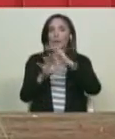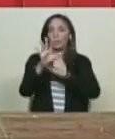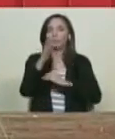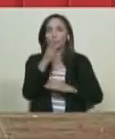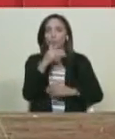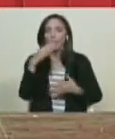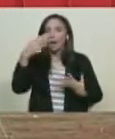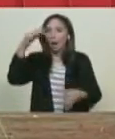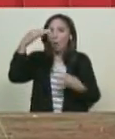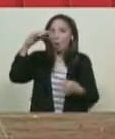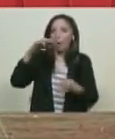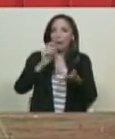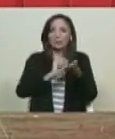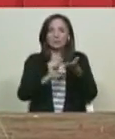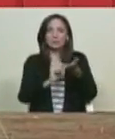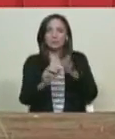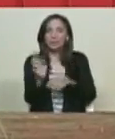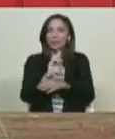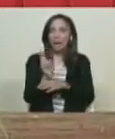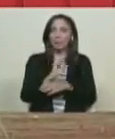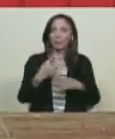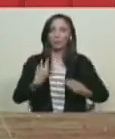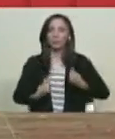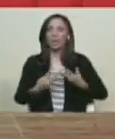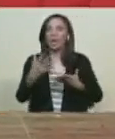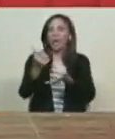papeleo, no hay cuánto hay para eso.